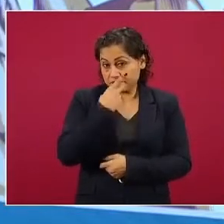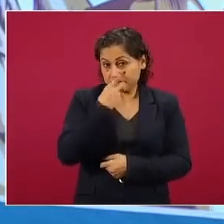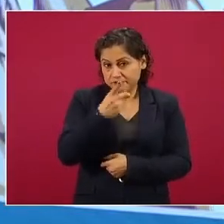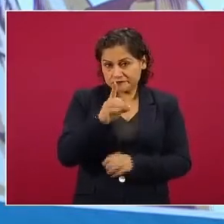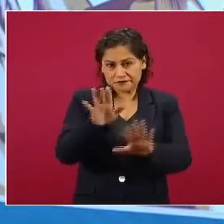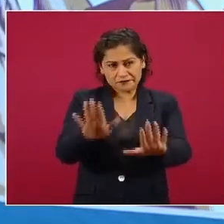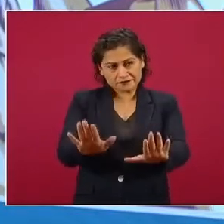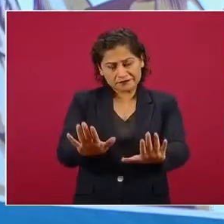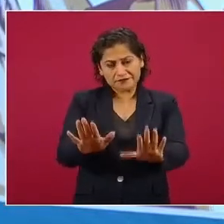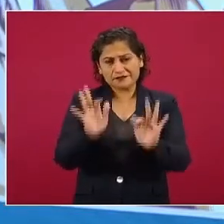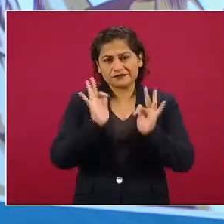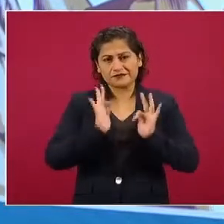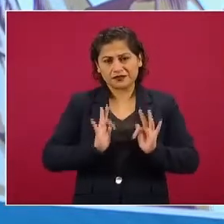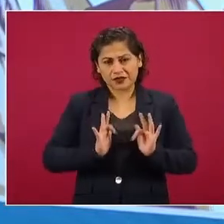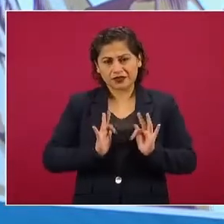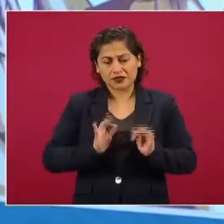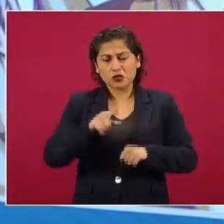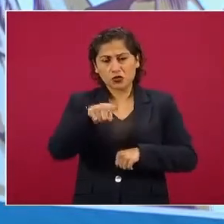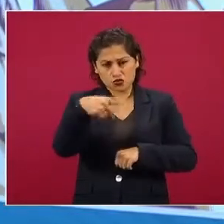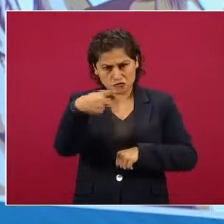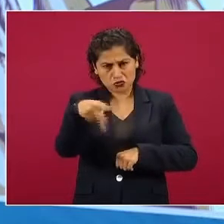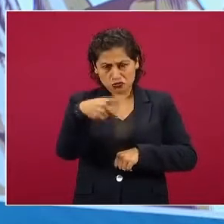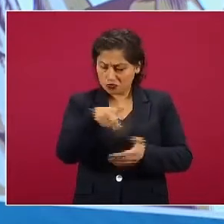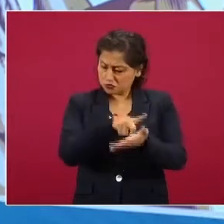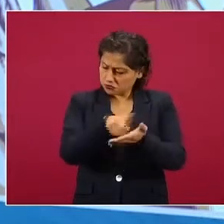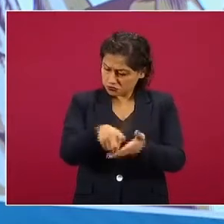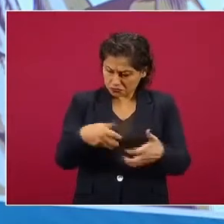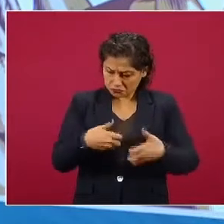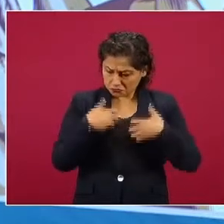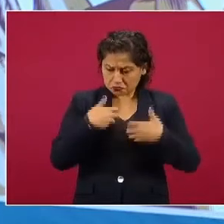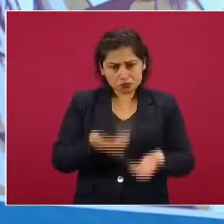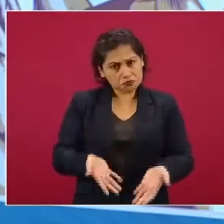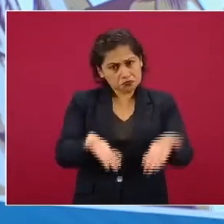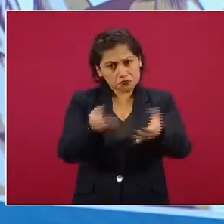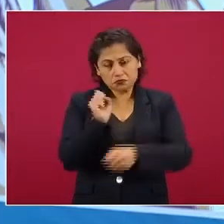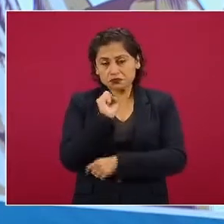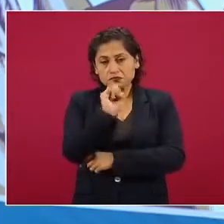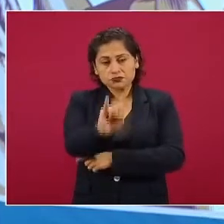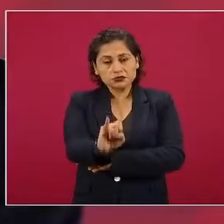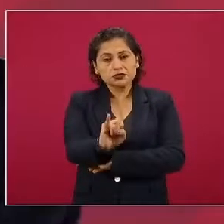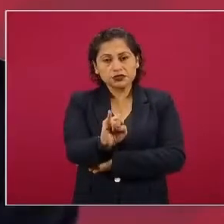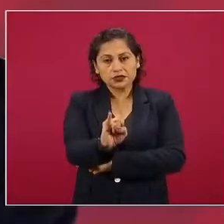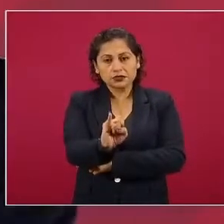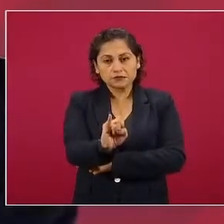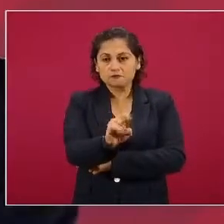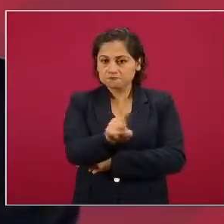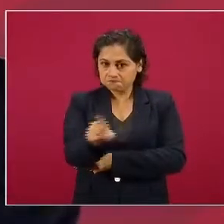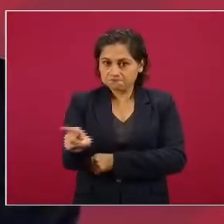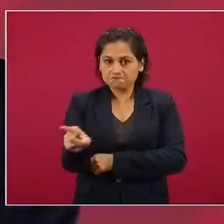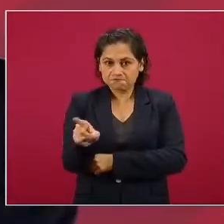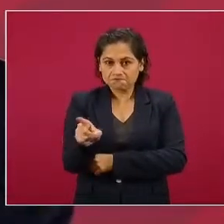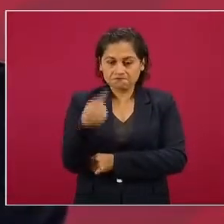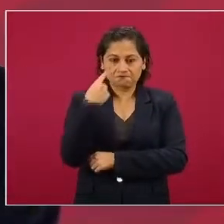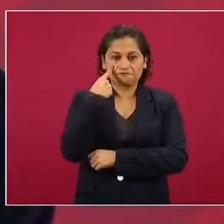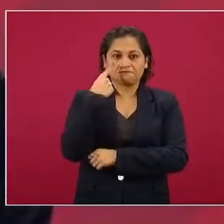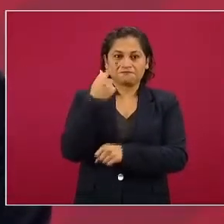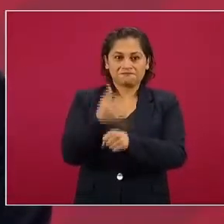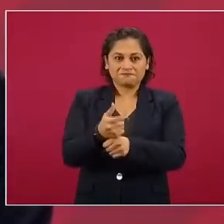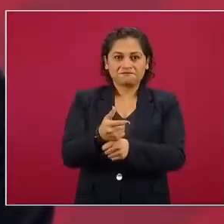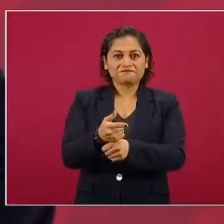comentaría que desde luego que tienen derecho pues a enojarse, ¿sí? Que eso demuestra que tienen